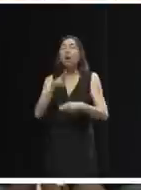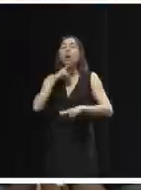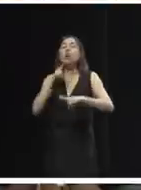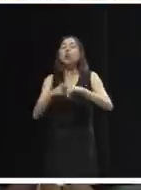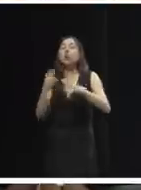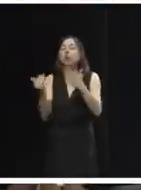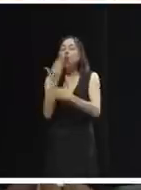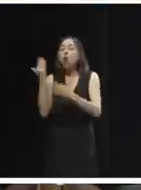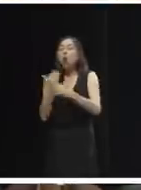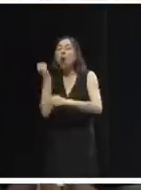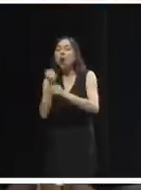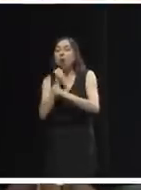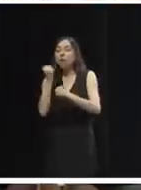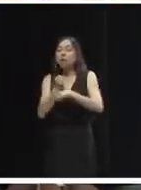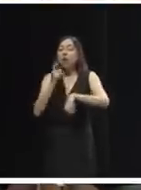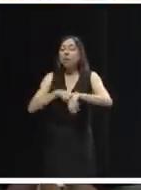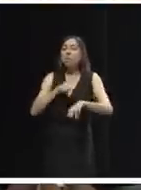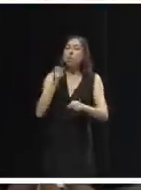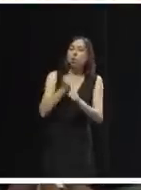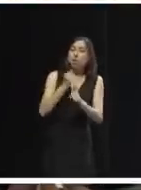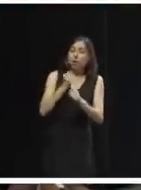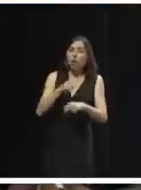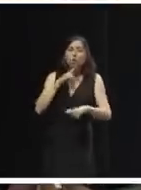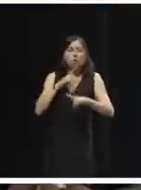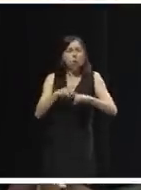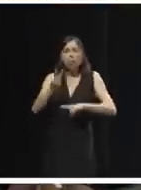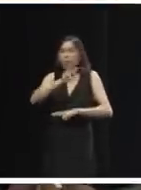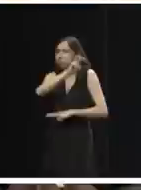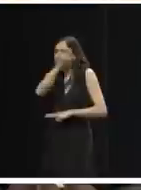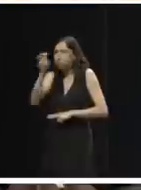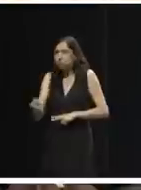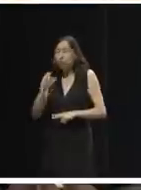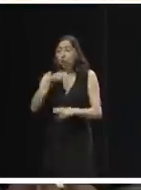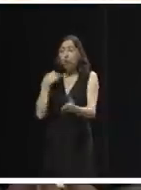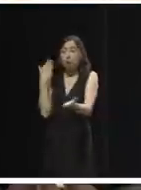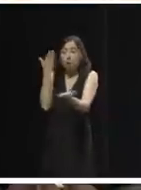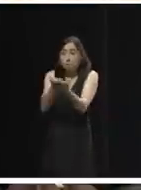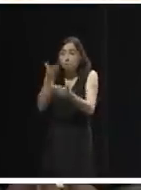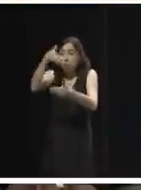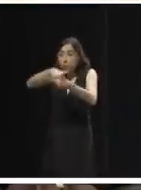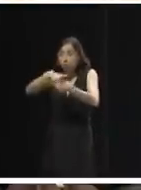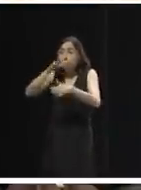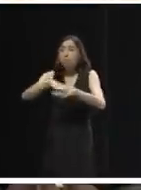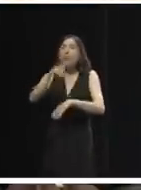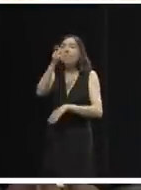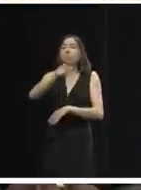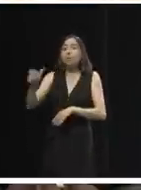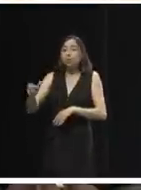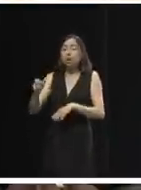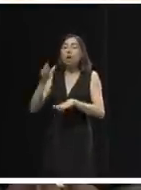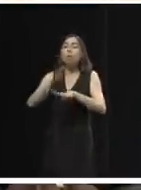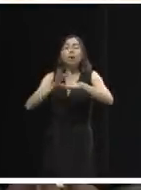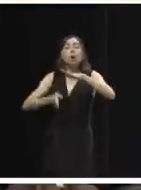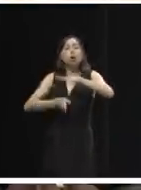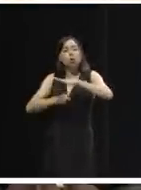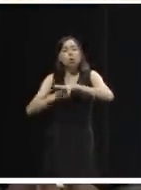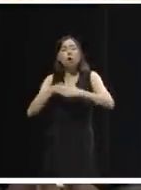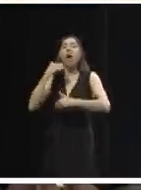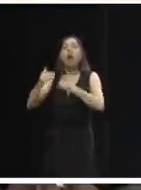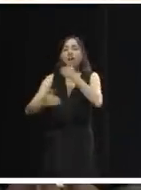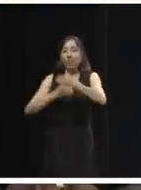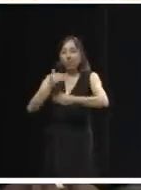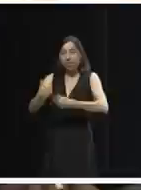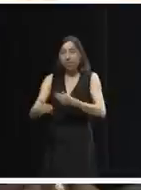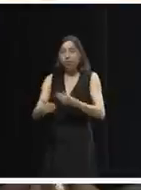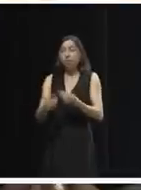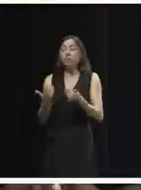laboral, tiempo de trabajo, se llaman muchísimas cosas. Os pido el voto para esas personas para seguir avanzando. Pero mirad, sobre